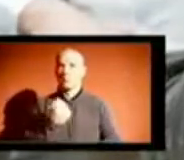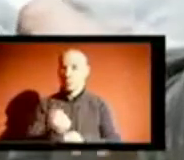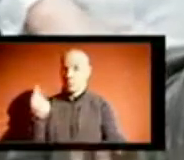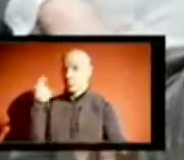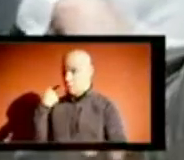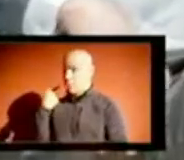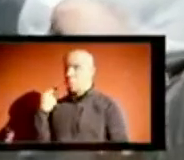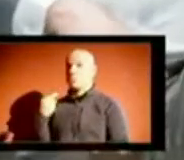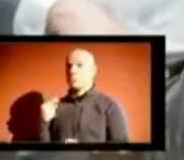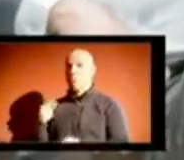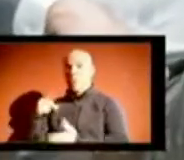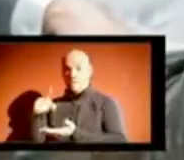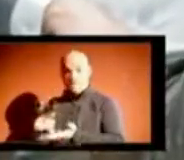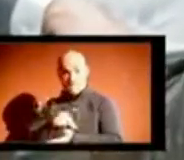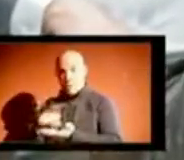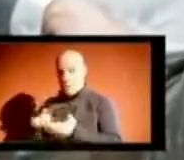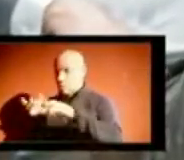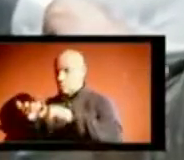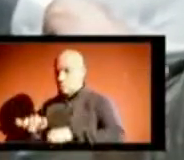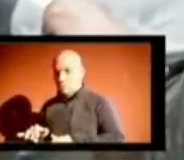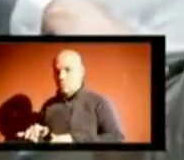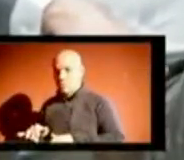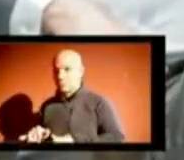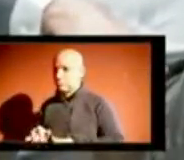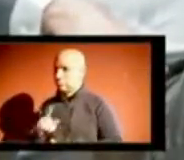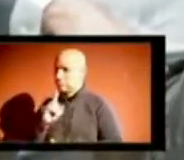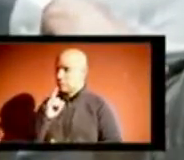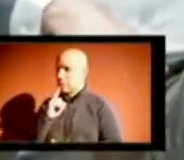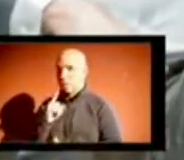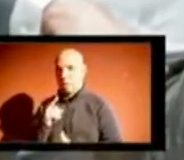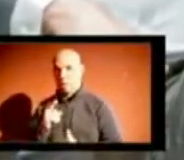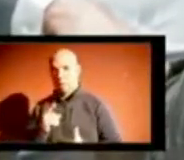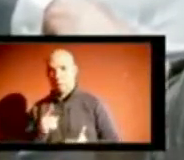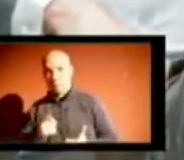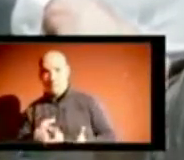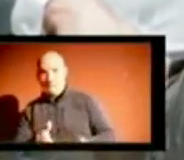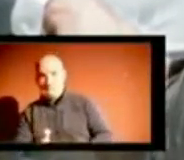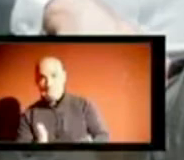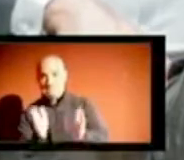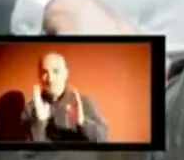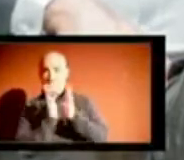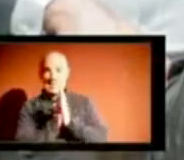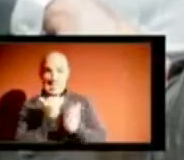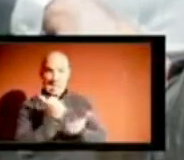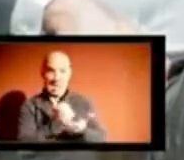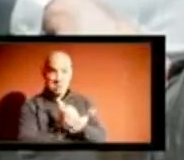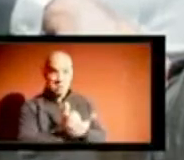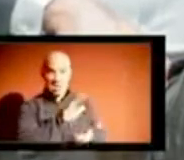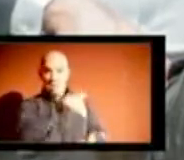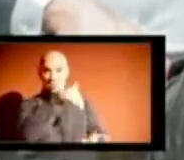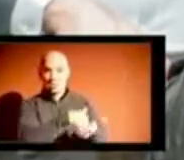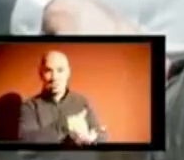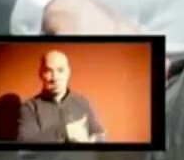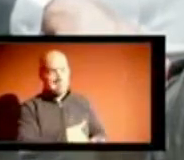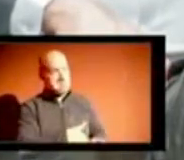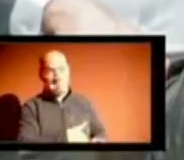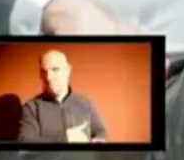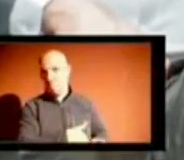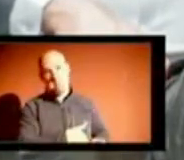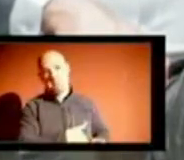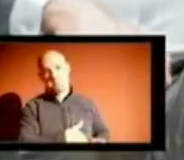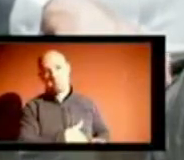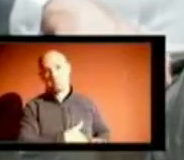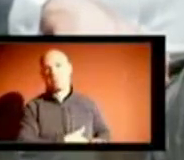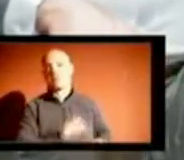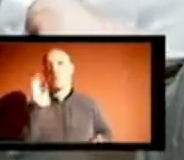de planillas, fue el año con menos demanda en cuanto a utilización de los centros de preparación de planilla. Van a haber 5 centros alrededor de la